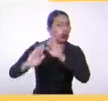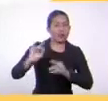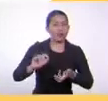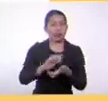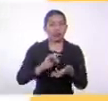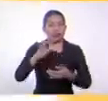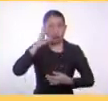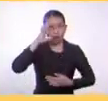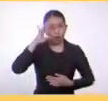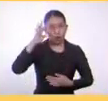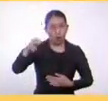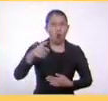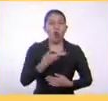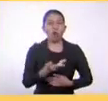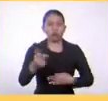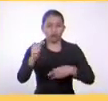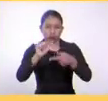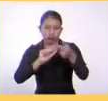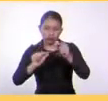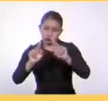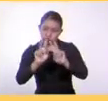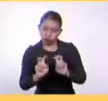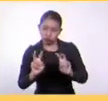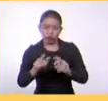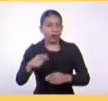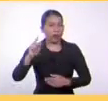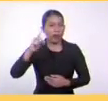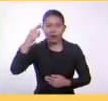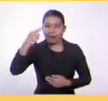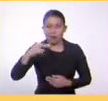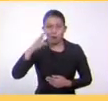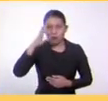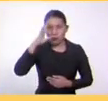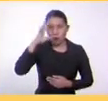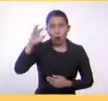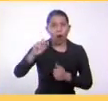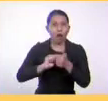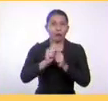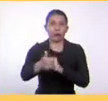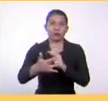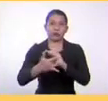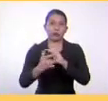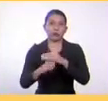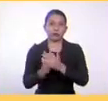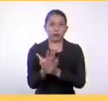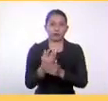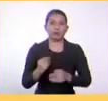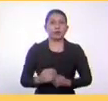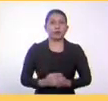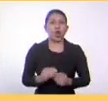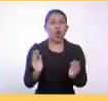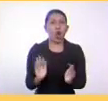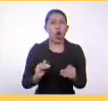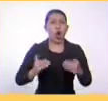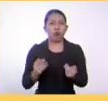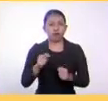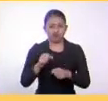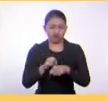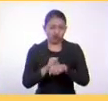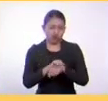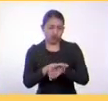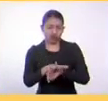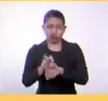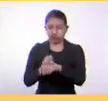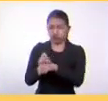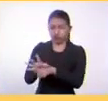misterios científicos, en los relatos fantásticos y avances tecnológicos, y cómo estos influyen o aportan